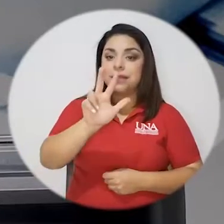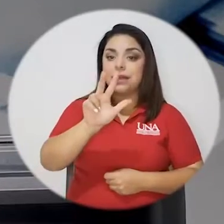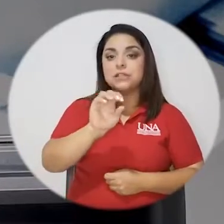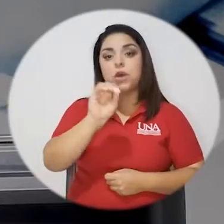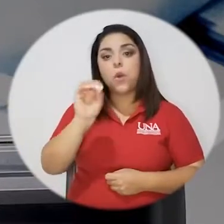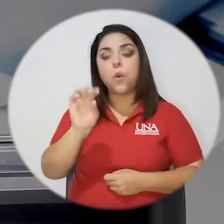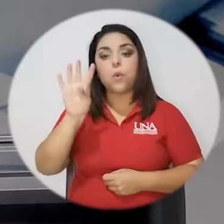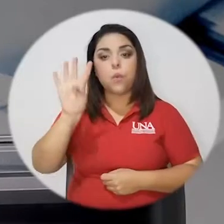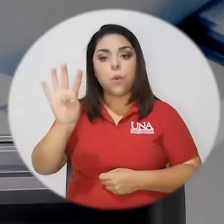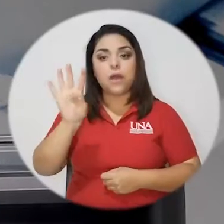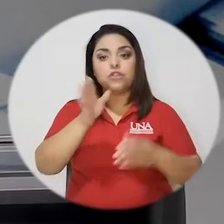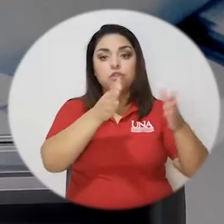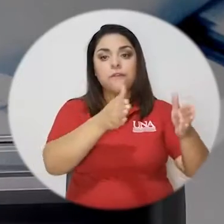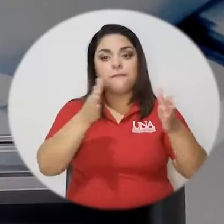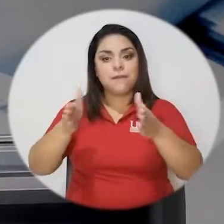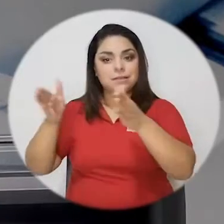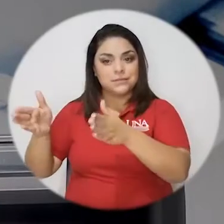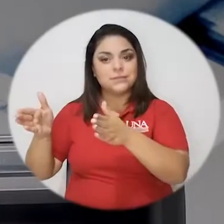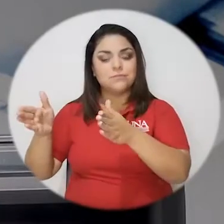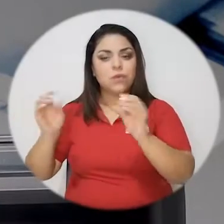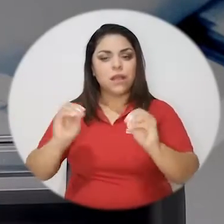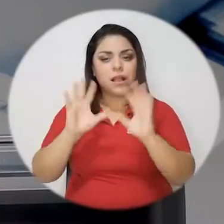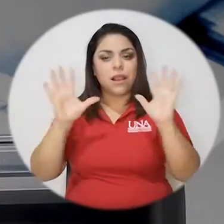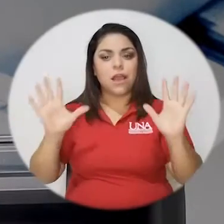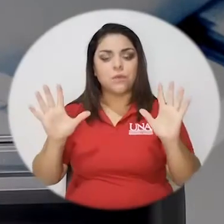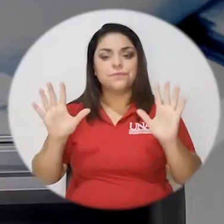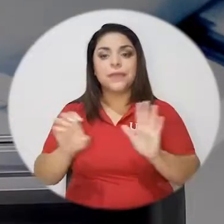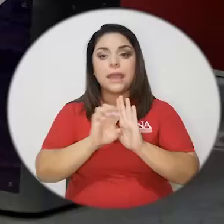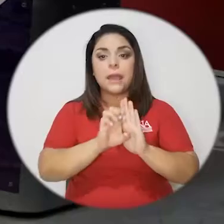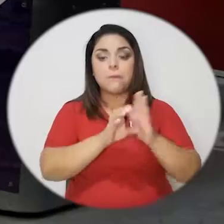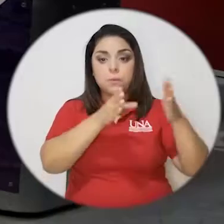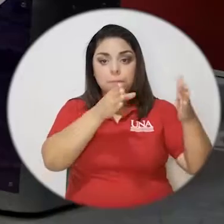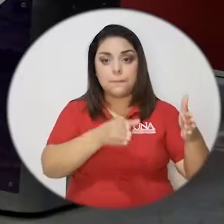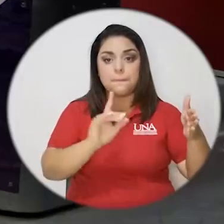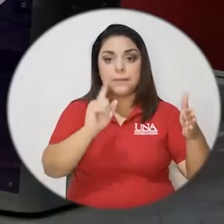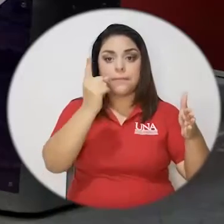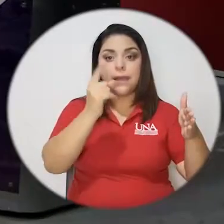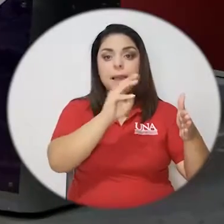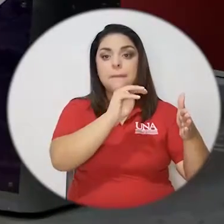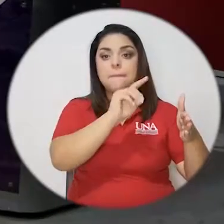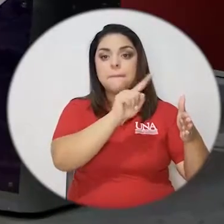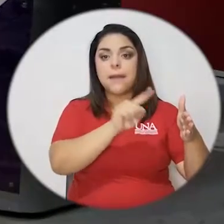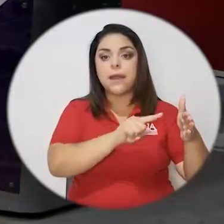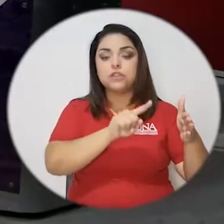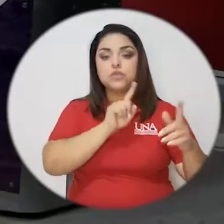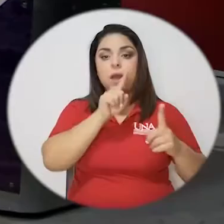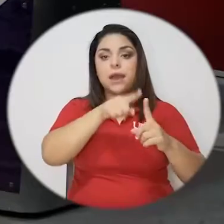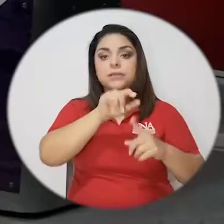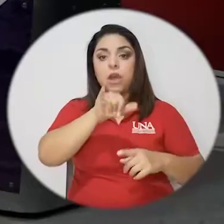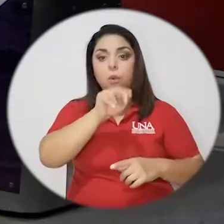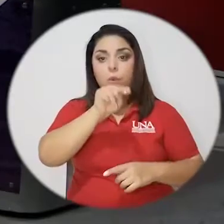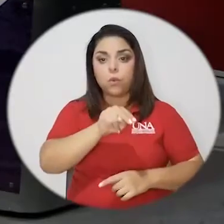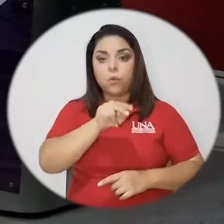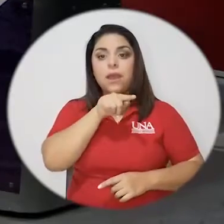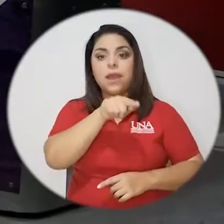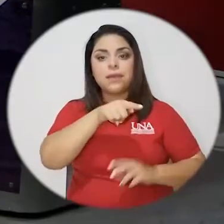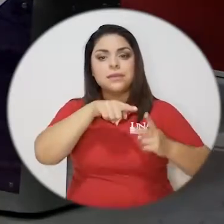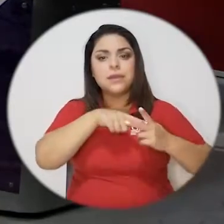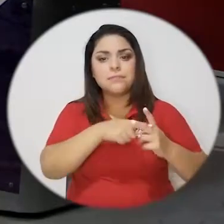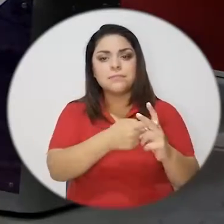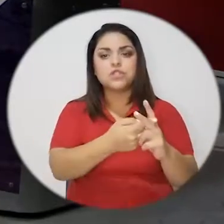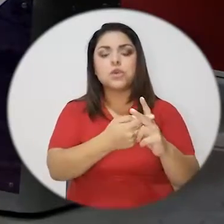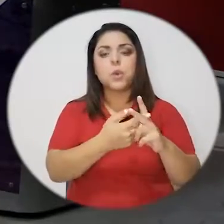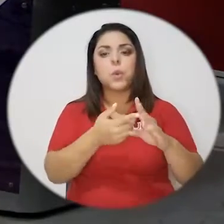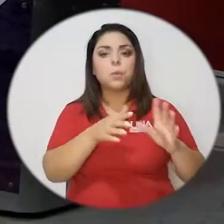fases muy marcadas. Digamos, la primera fase que fue de marzo a junio, en que tuvimos un arranque